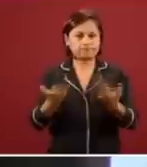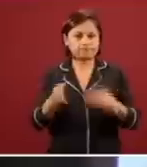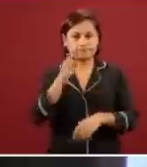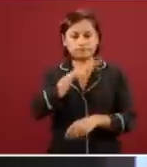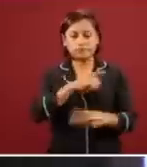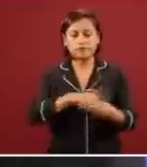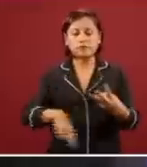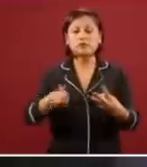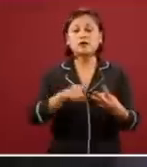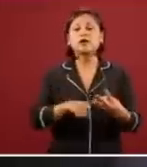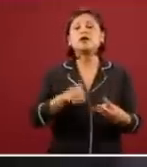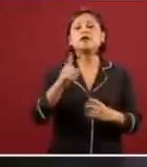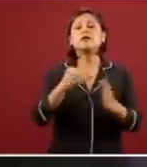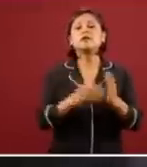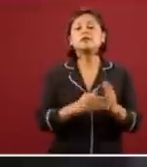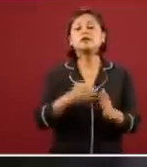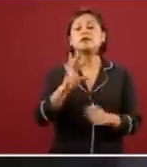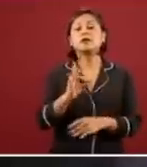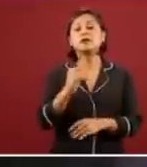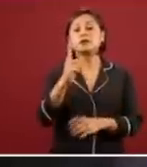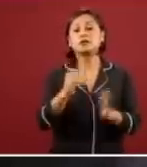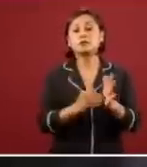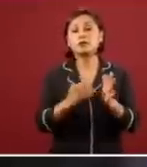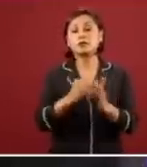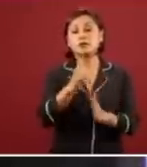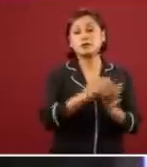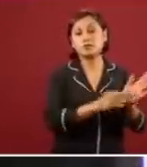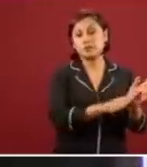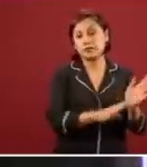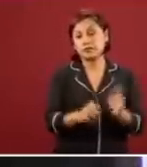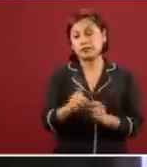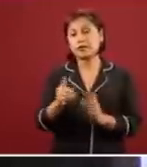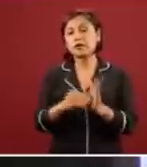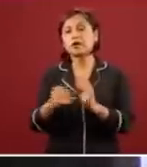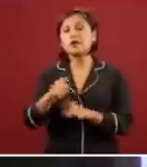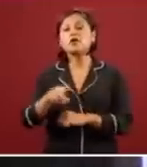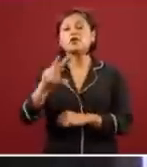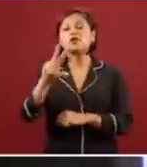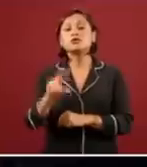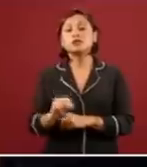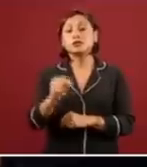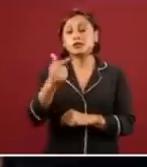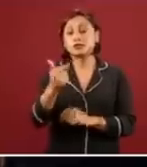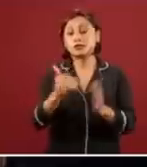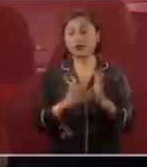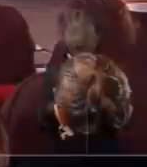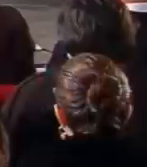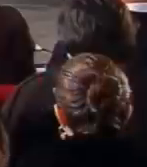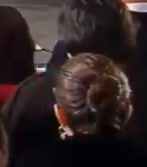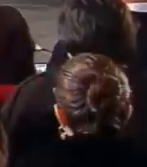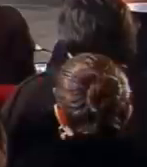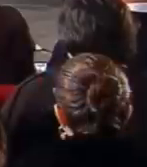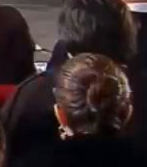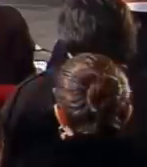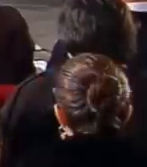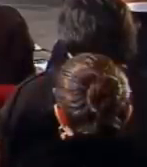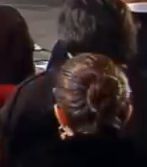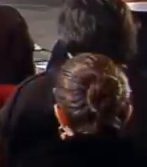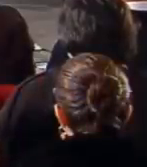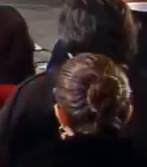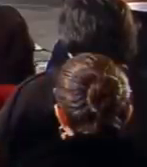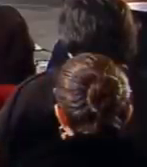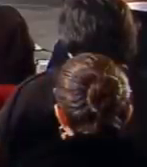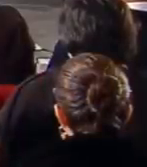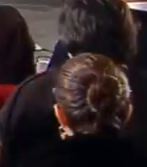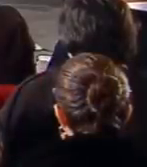2019 por 1.041 millones de pesos y gastos por 788 millones de pesos. Nuevamente, los accionistas no son acordes con los